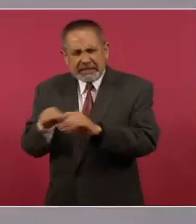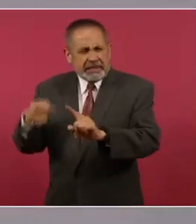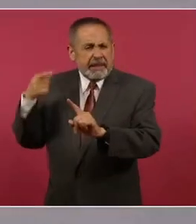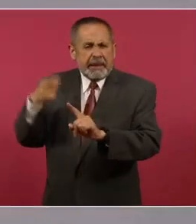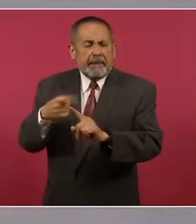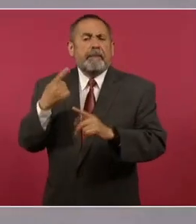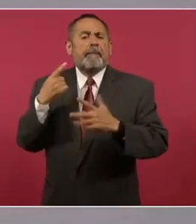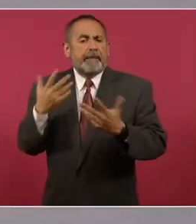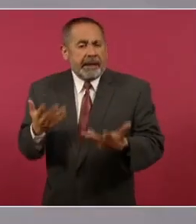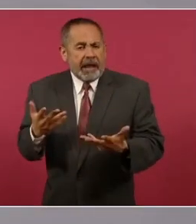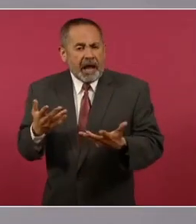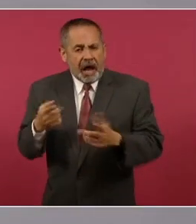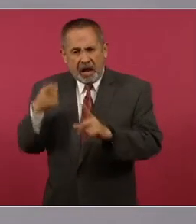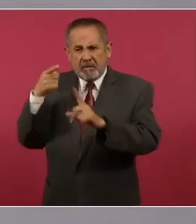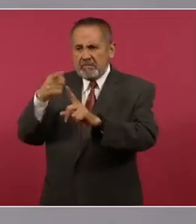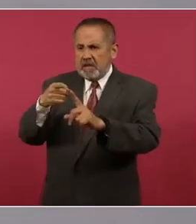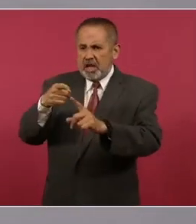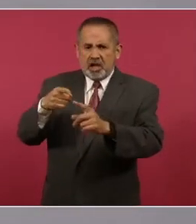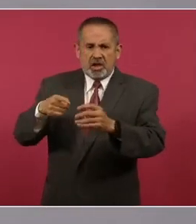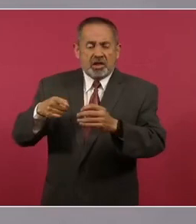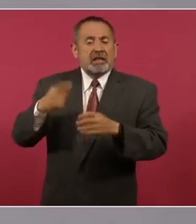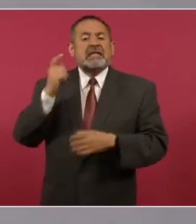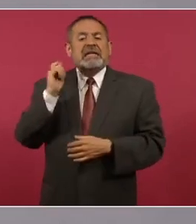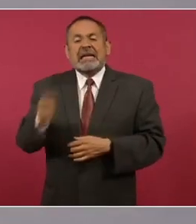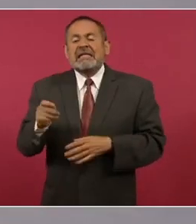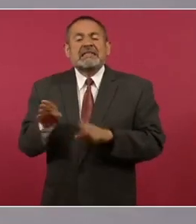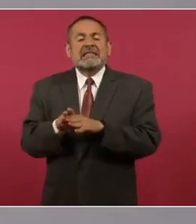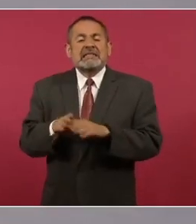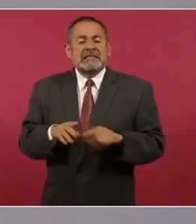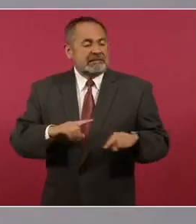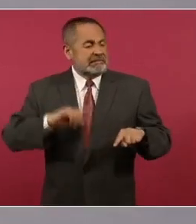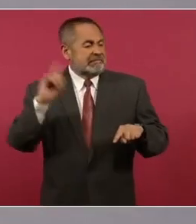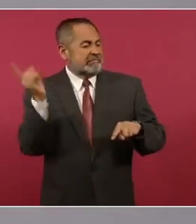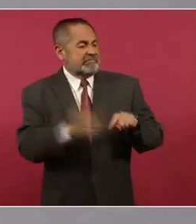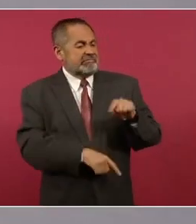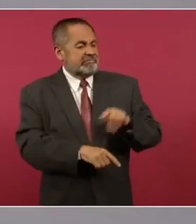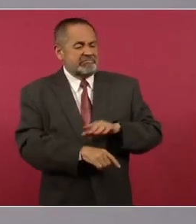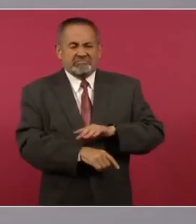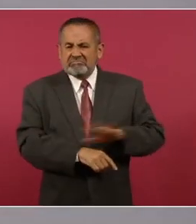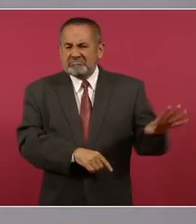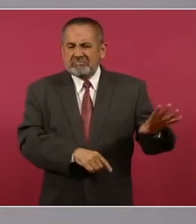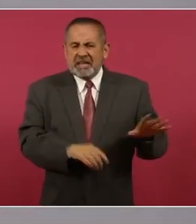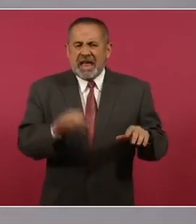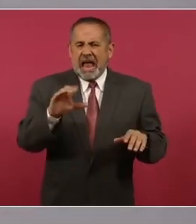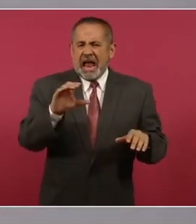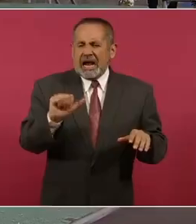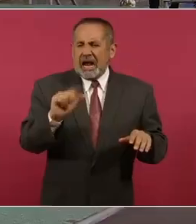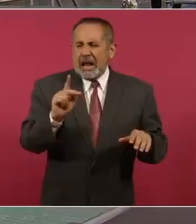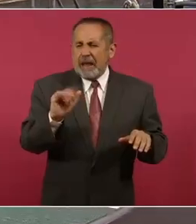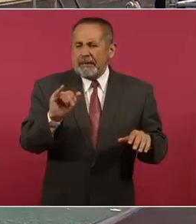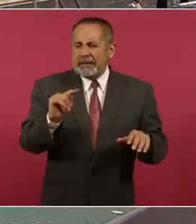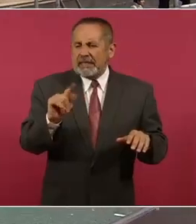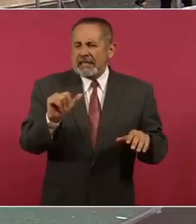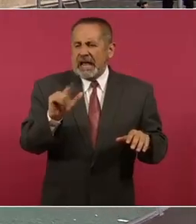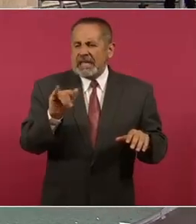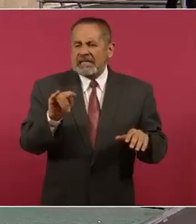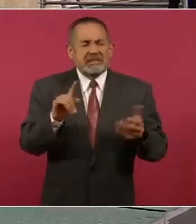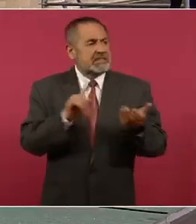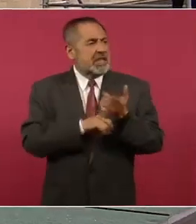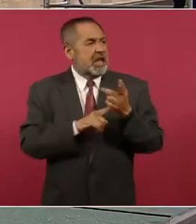fundamentalmente por la total abolición del régimen capitalista.